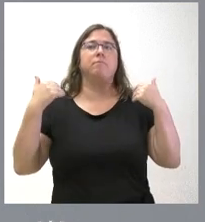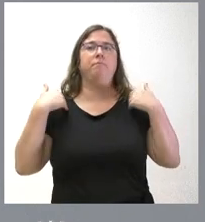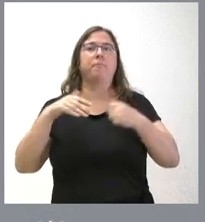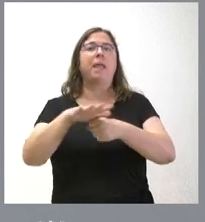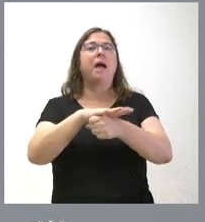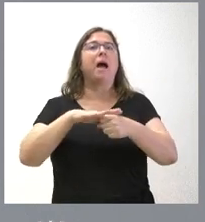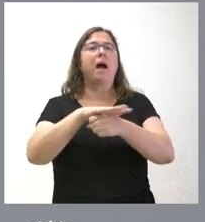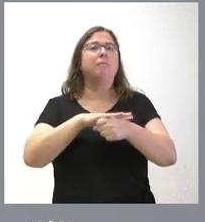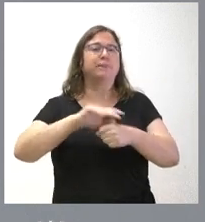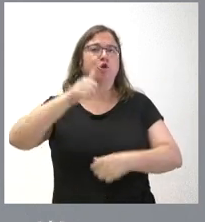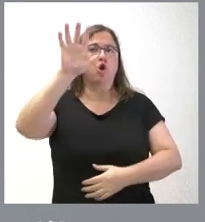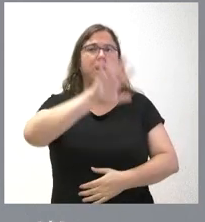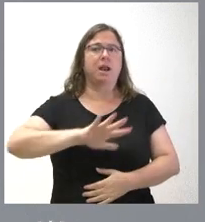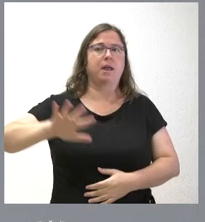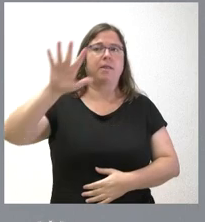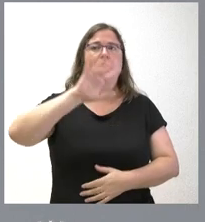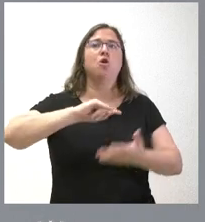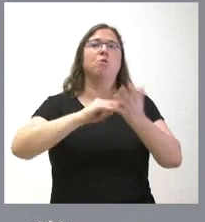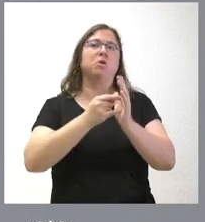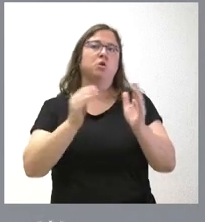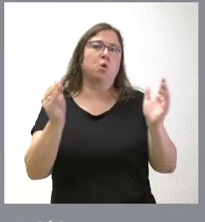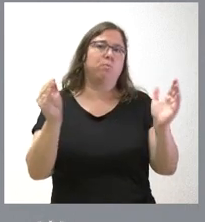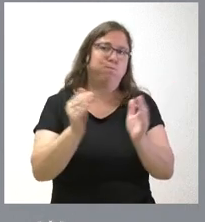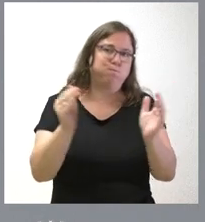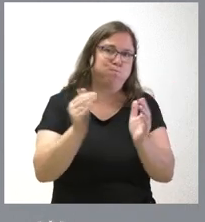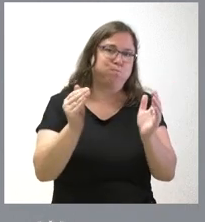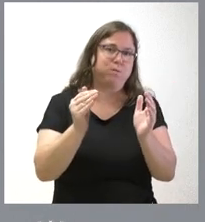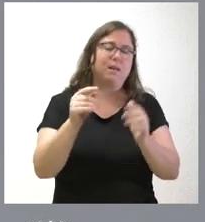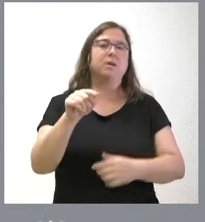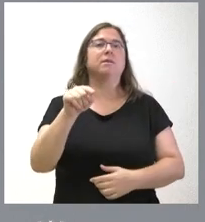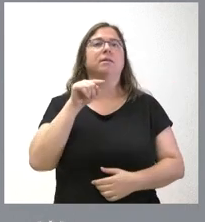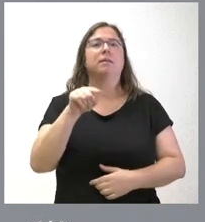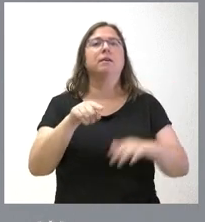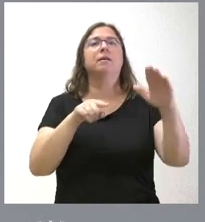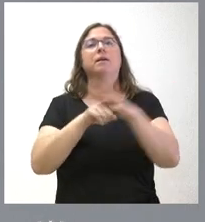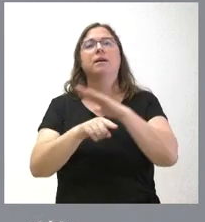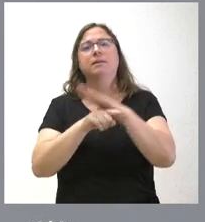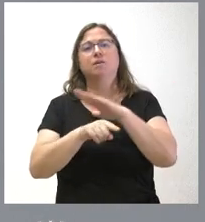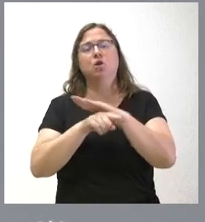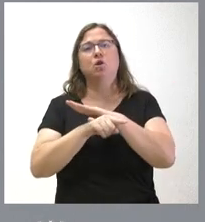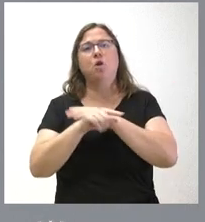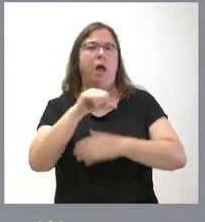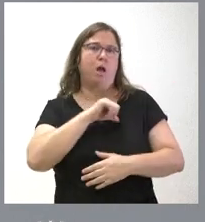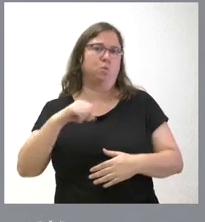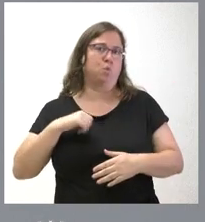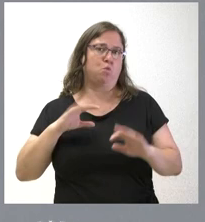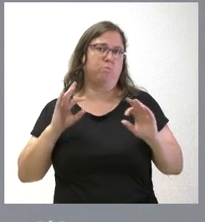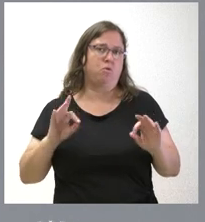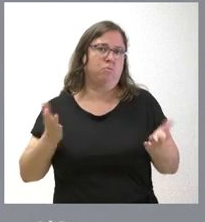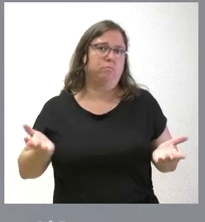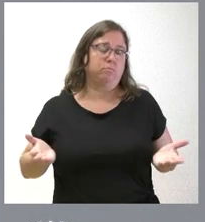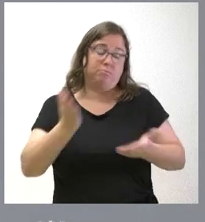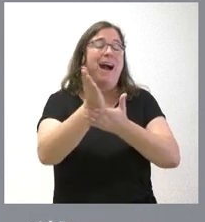nacional y son los proyectos más pequeños los de menos impactos cuya tramitación corresponde al ámbito autonómico si hay